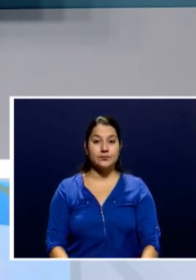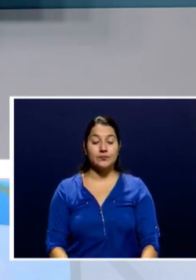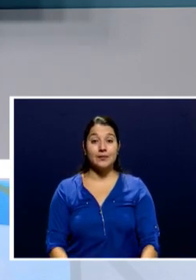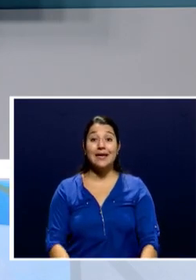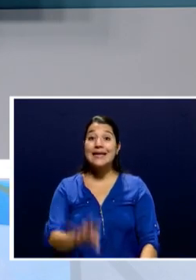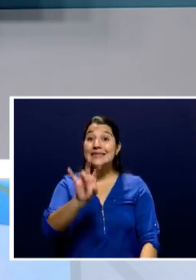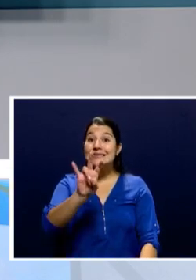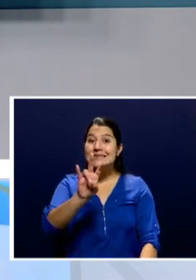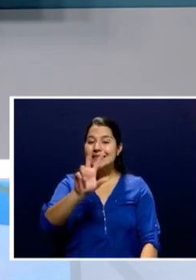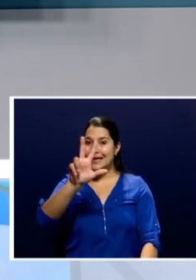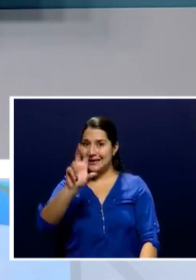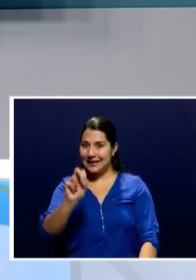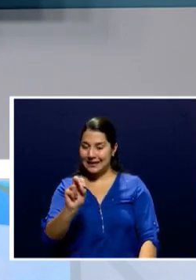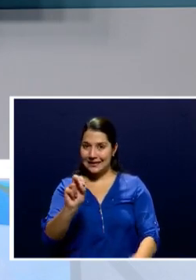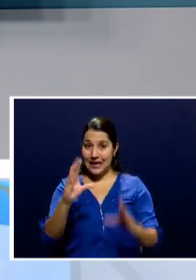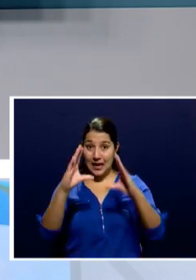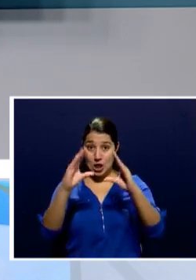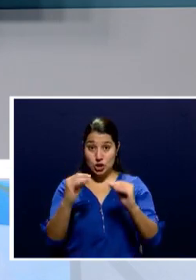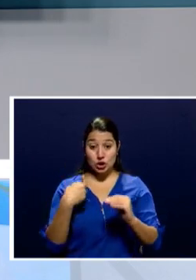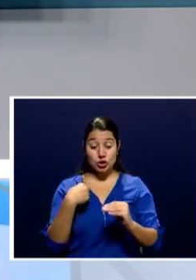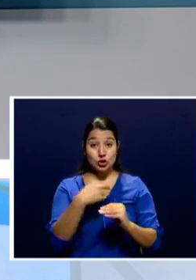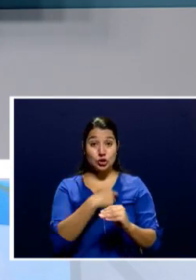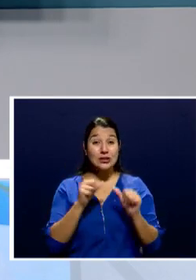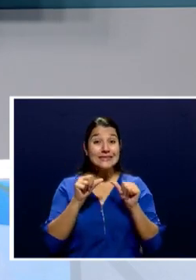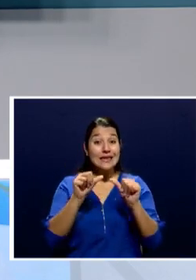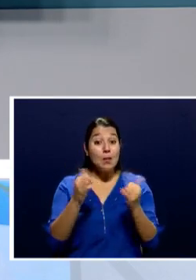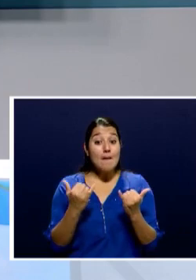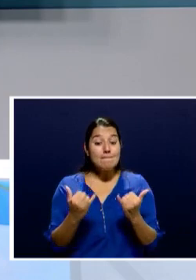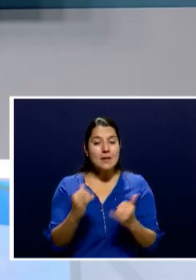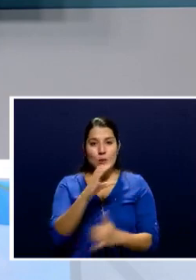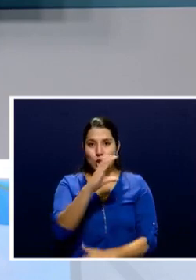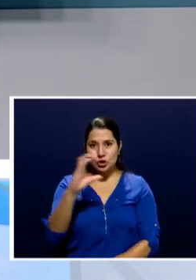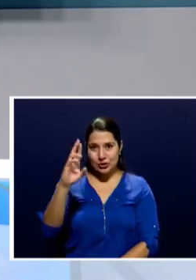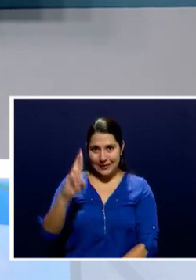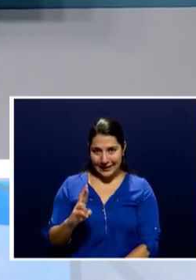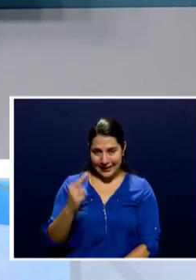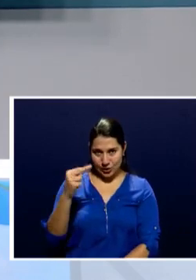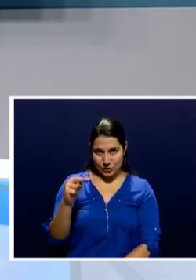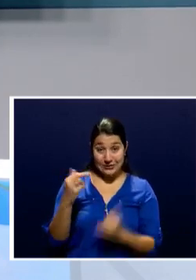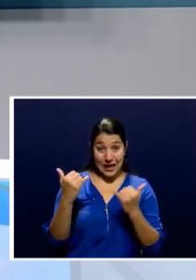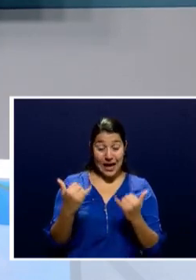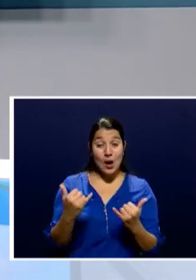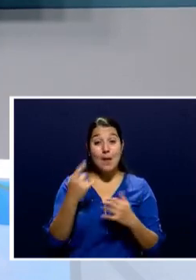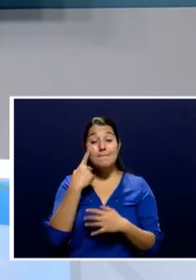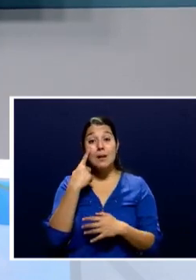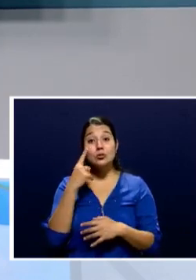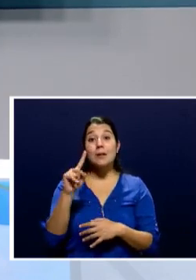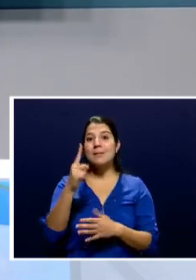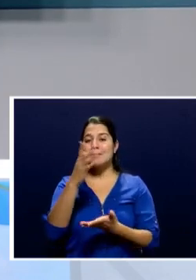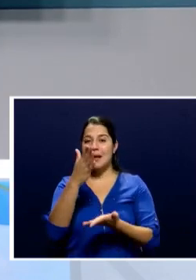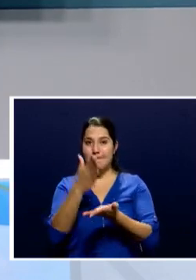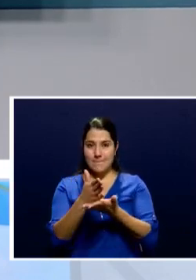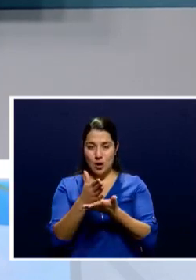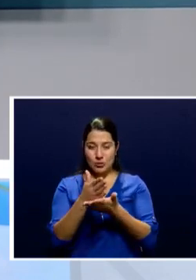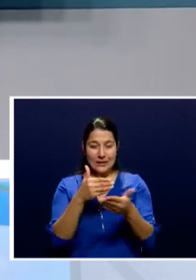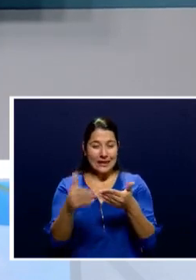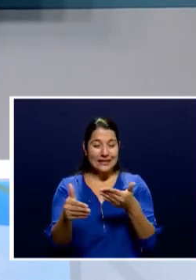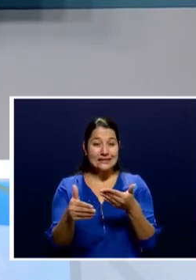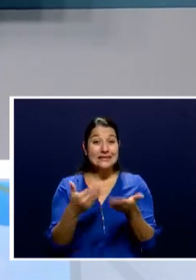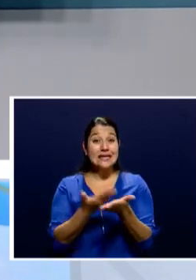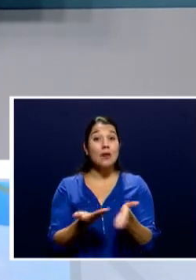las 7:30 de la noche seguimos en vivo en Costa Rica Noticias y vamos a nuestra primera pausa. Enseguida